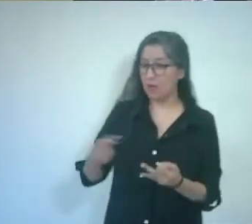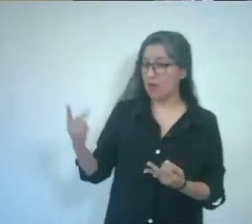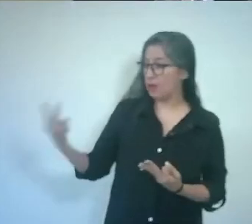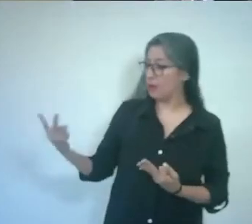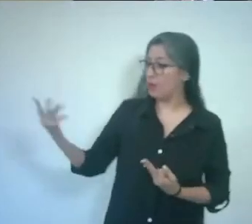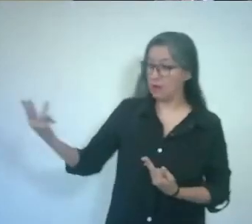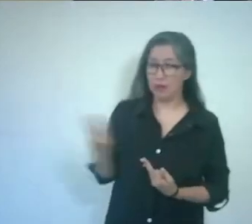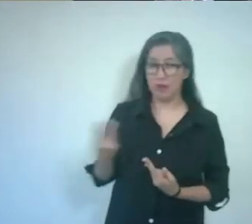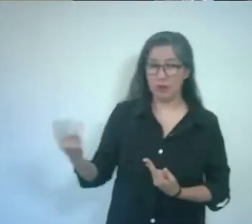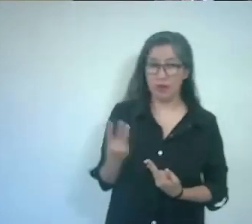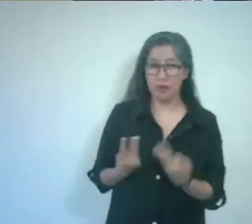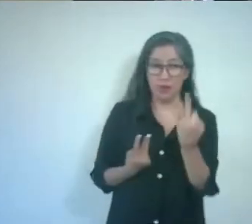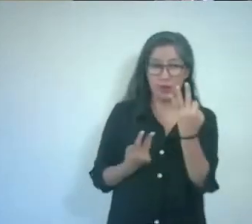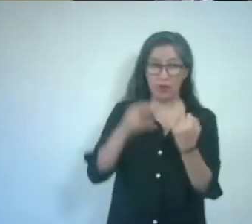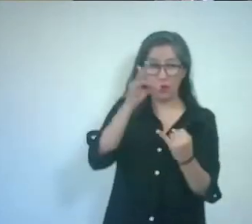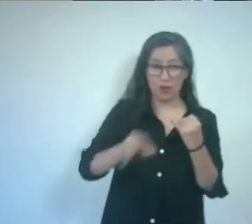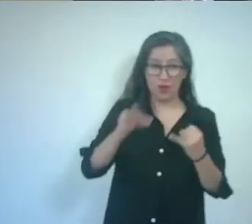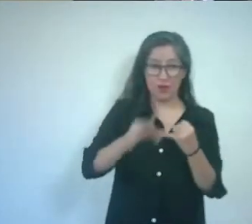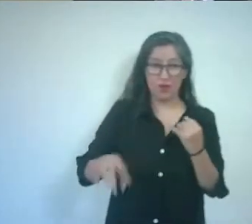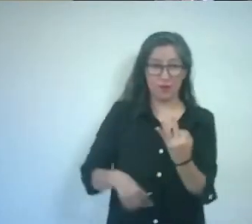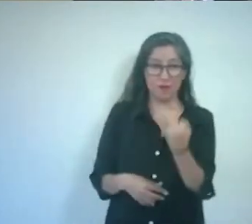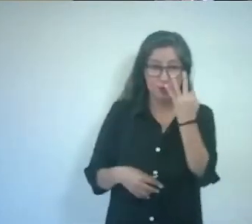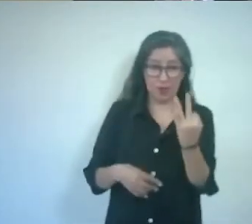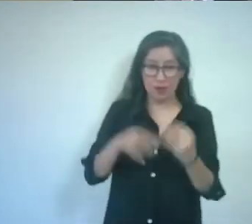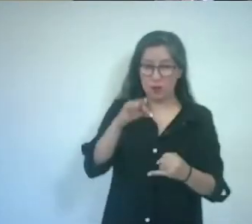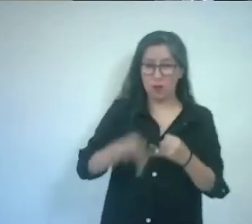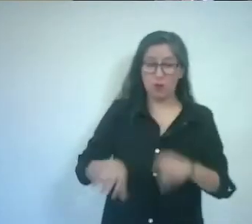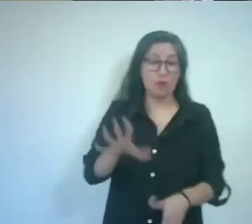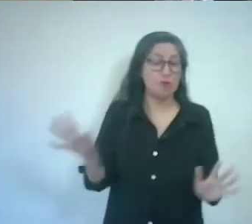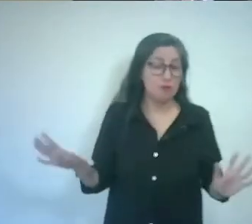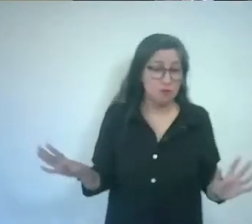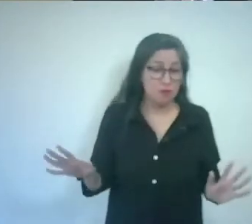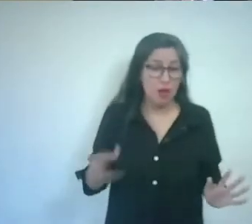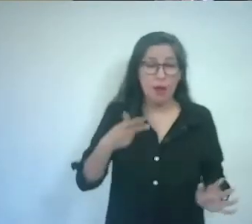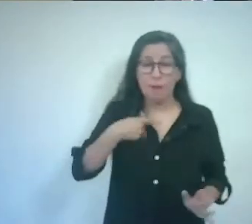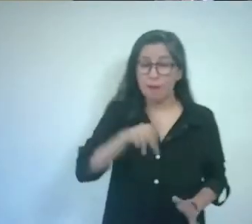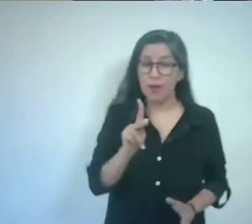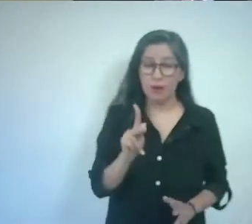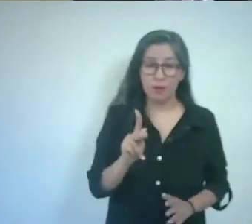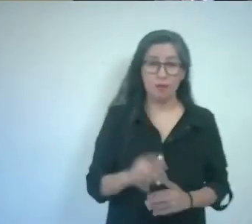yo vamos a realizar, los vamos a extrañar a todos ustedes, pero que al final,